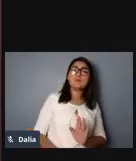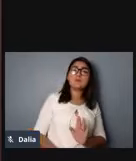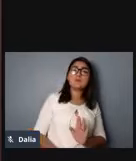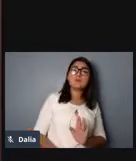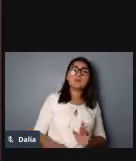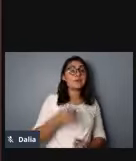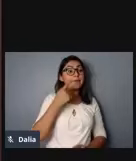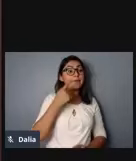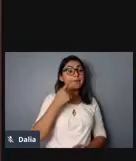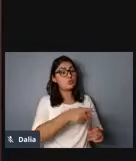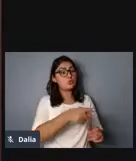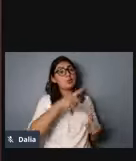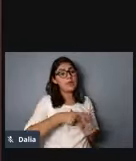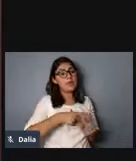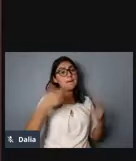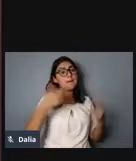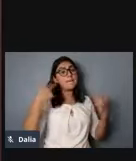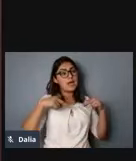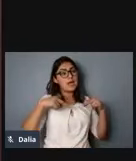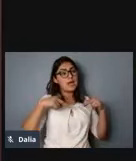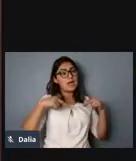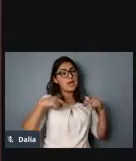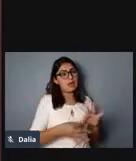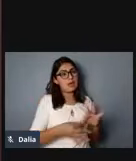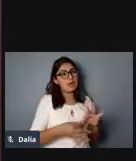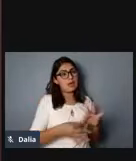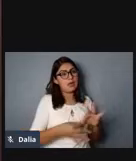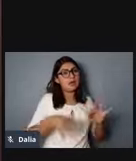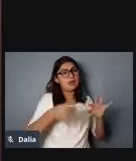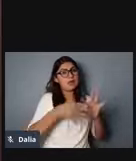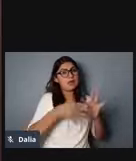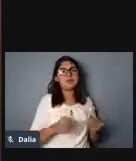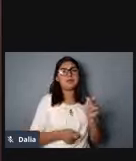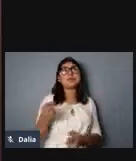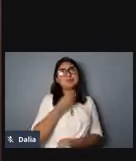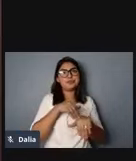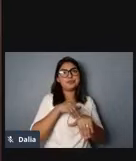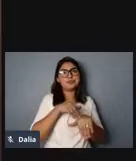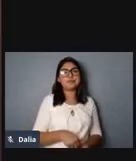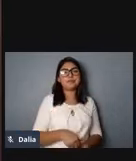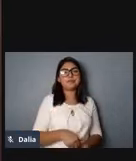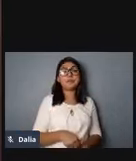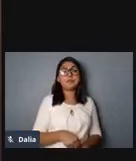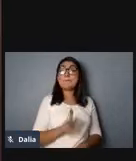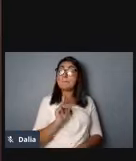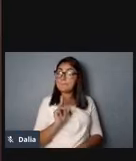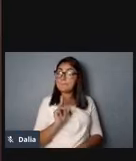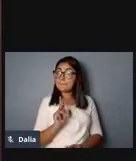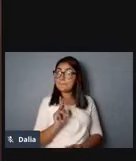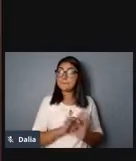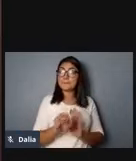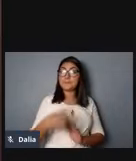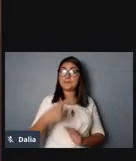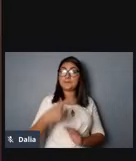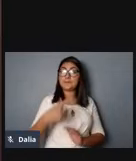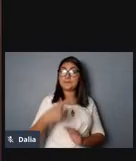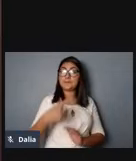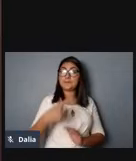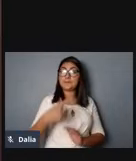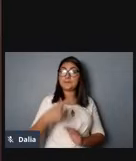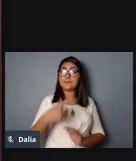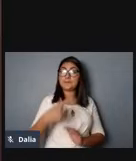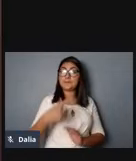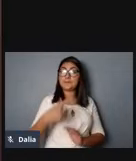meritocrático. Si les decimos, ponte el cubrebocas porque si no vas a contaminar a tu abuelita y entonces le va a